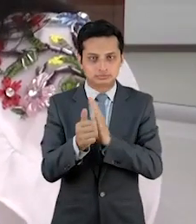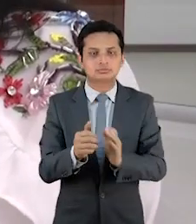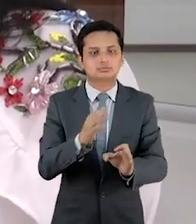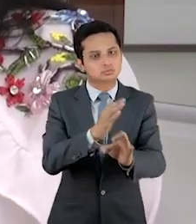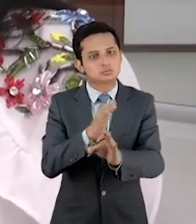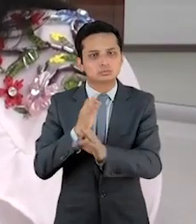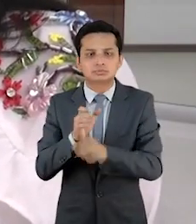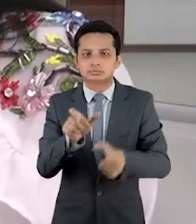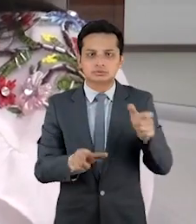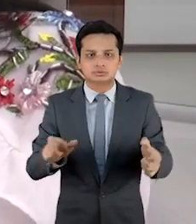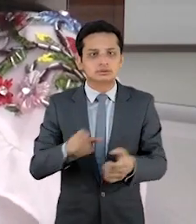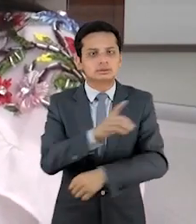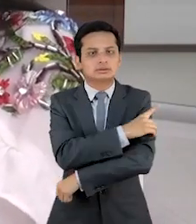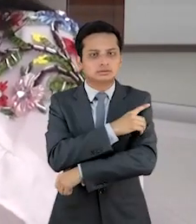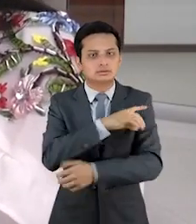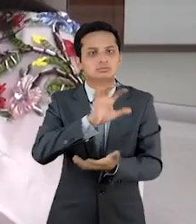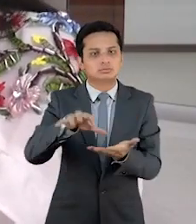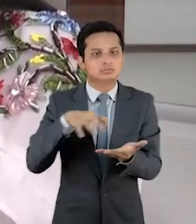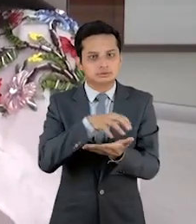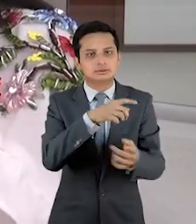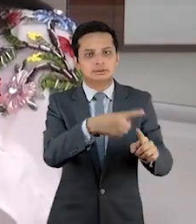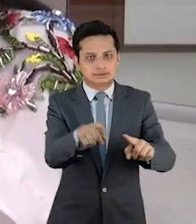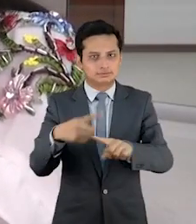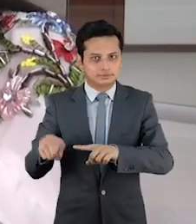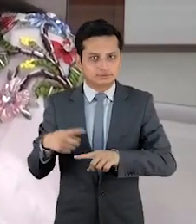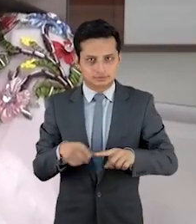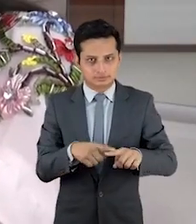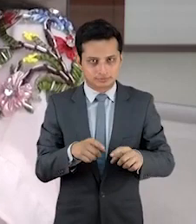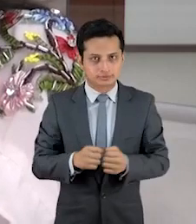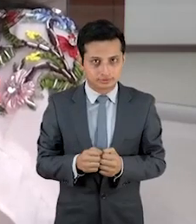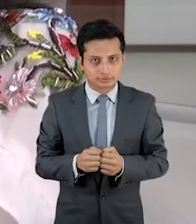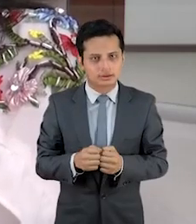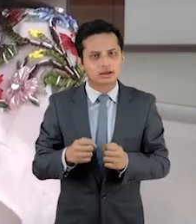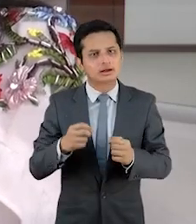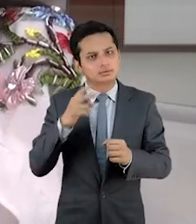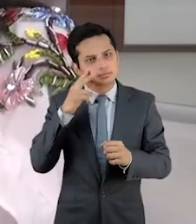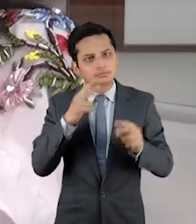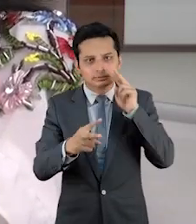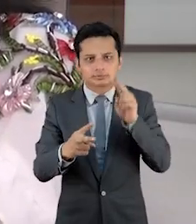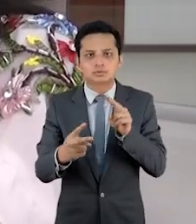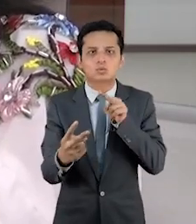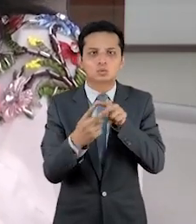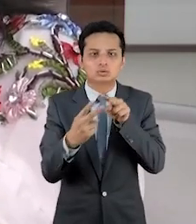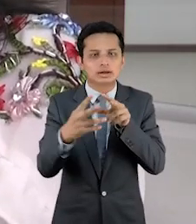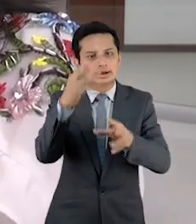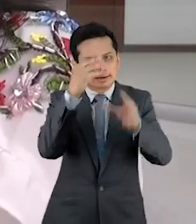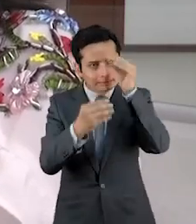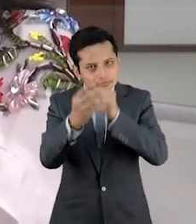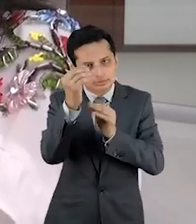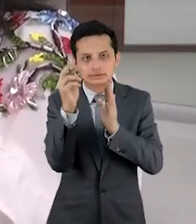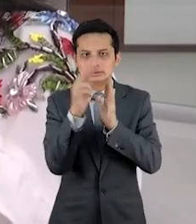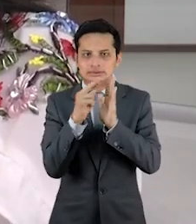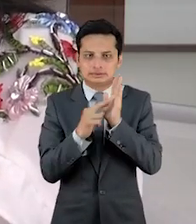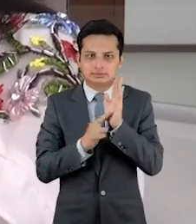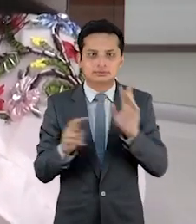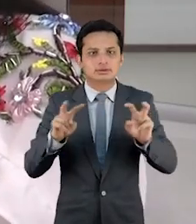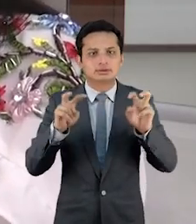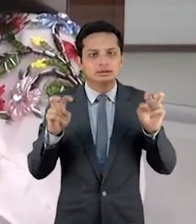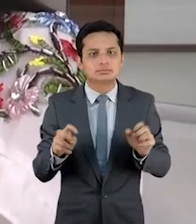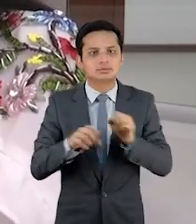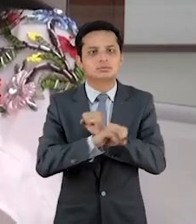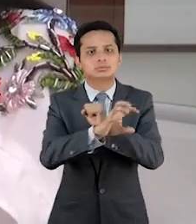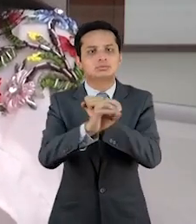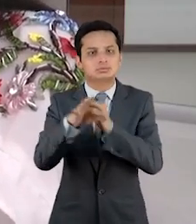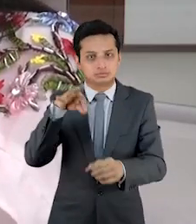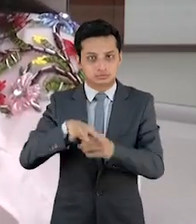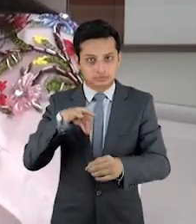nuestras contrapartes de todas las delegaciones provinciales a efectos de que conozcan la reglamentación